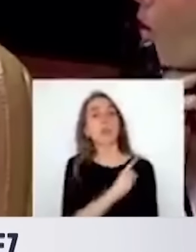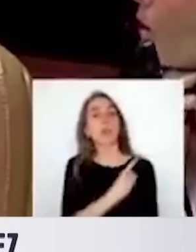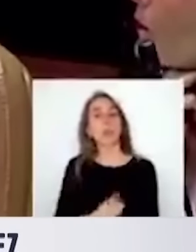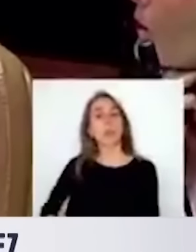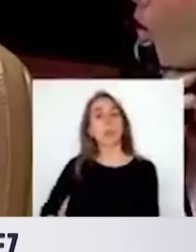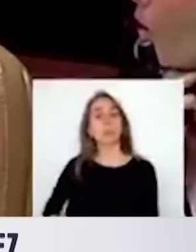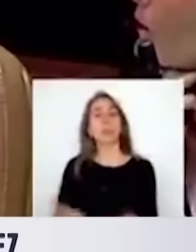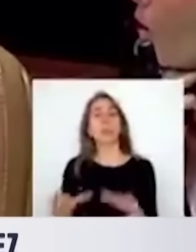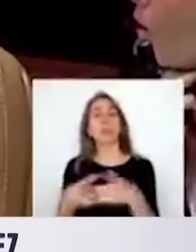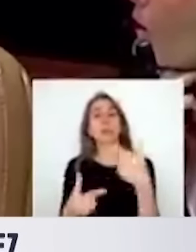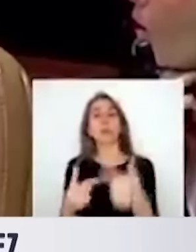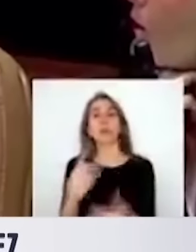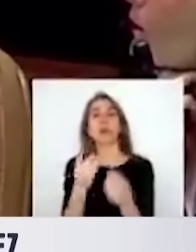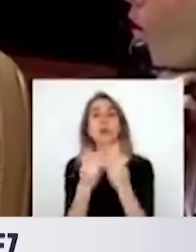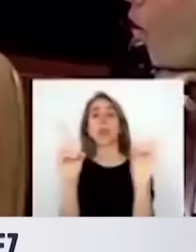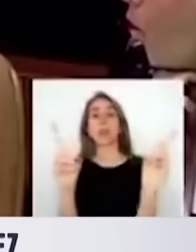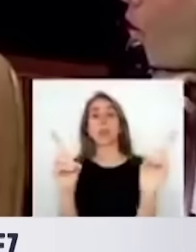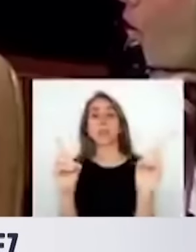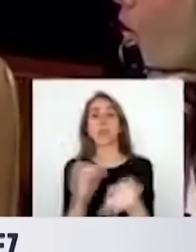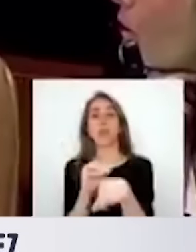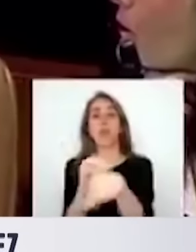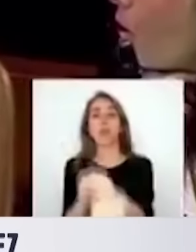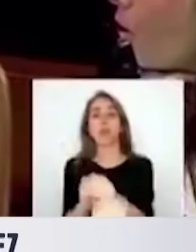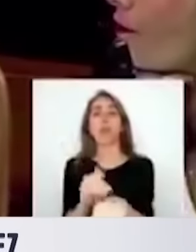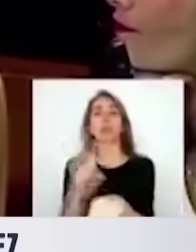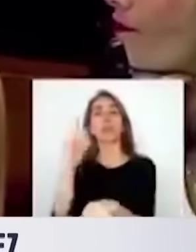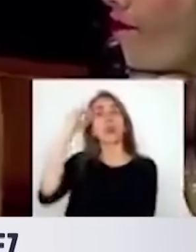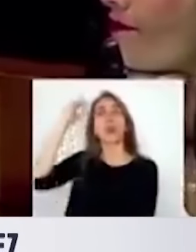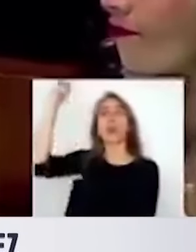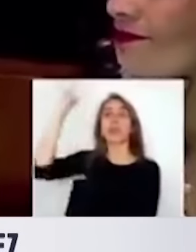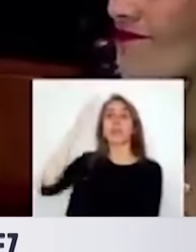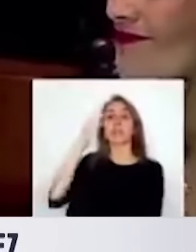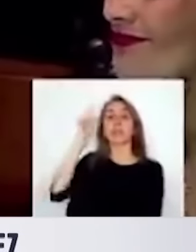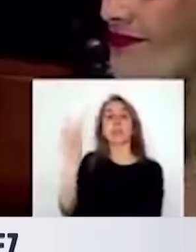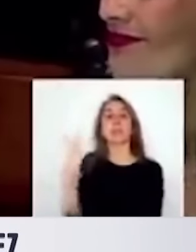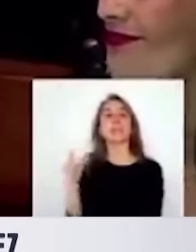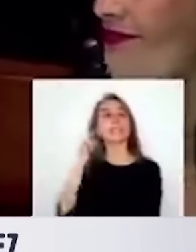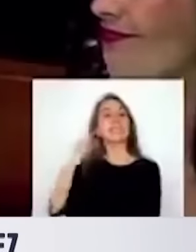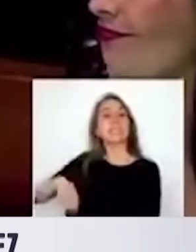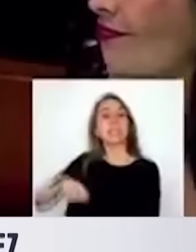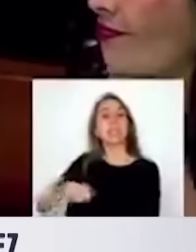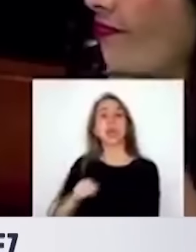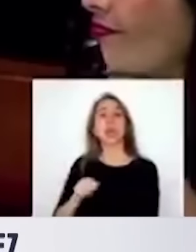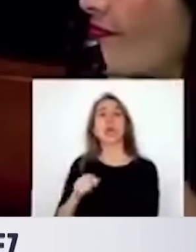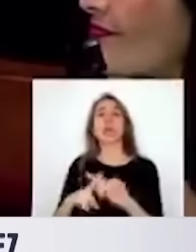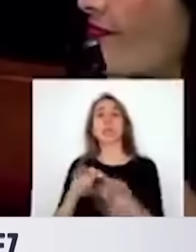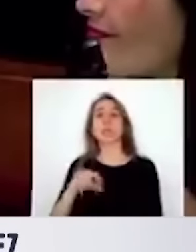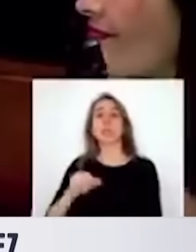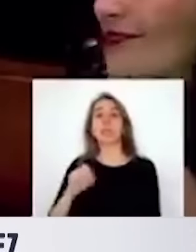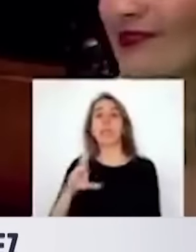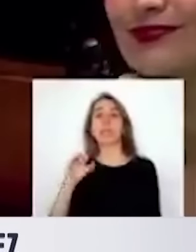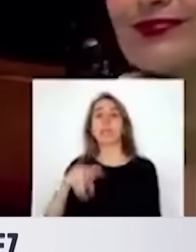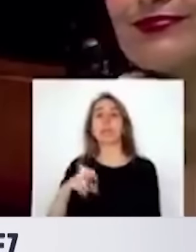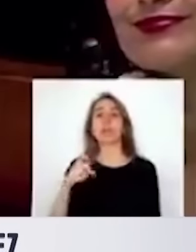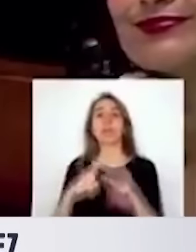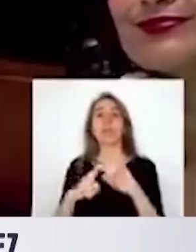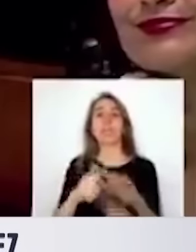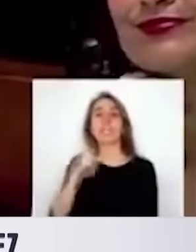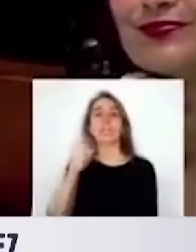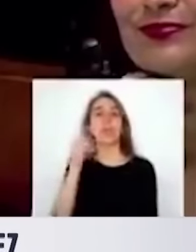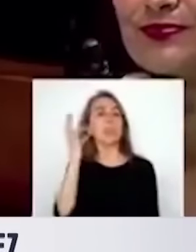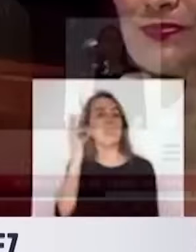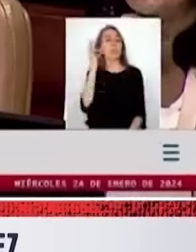tienen conflicto de interés y el gobierno sí acogió su propuesta de 3 y 3% completita. Claro, porque en un